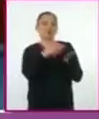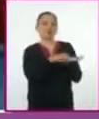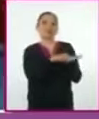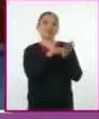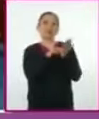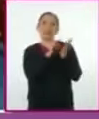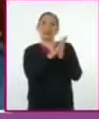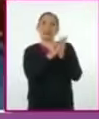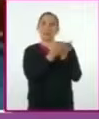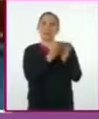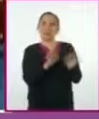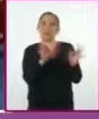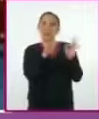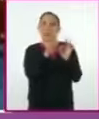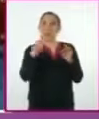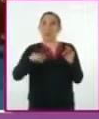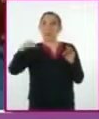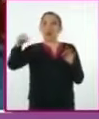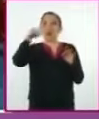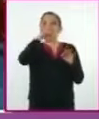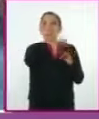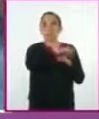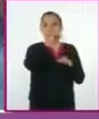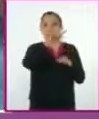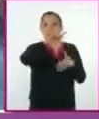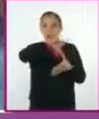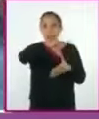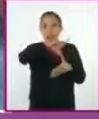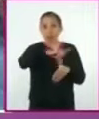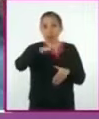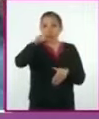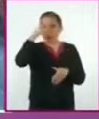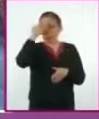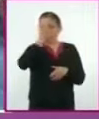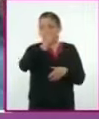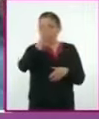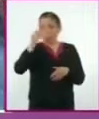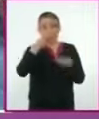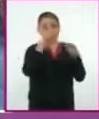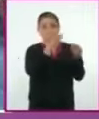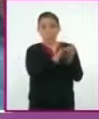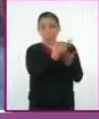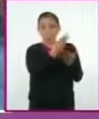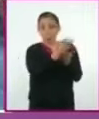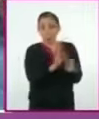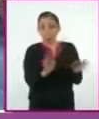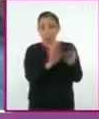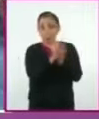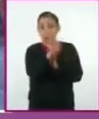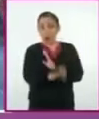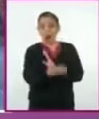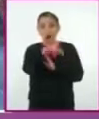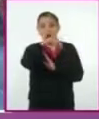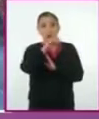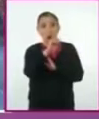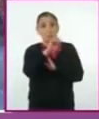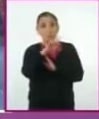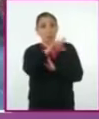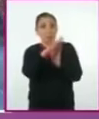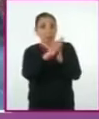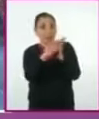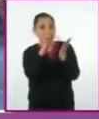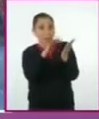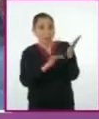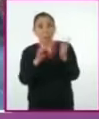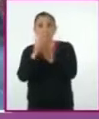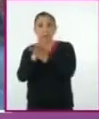más representativas de sus autores más destacados. ¿Saben que varios de ellos han recibido premios tan importantes como el Premio Nobel de Literatura y